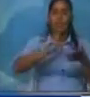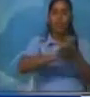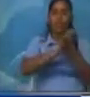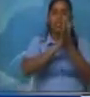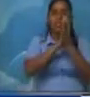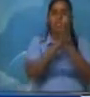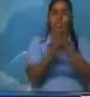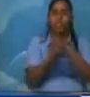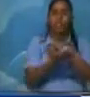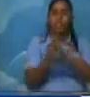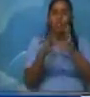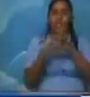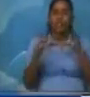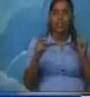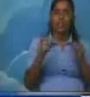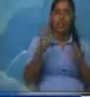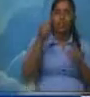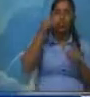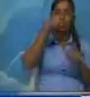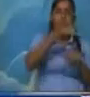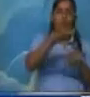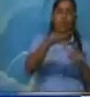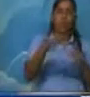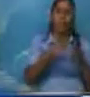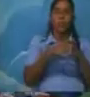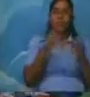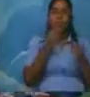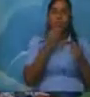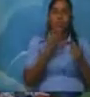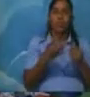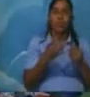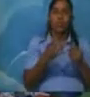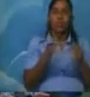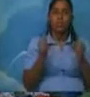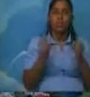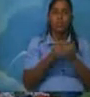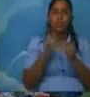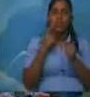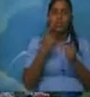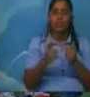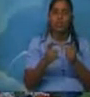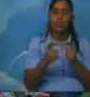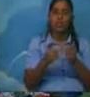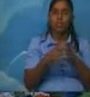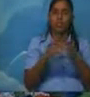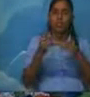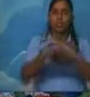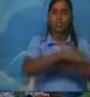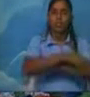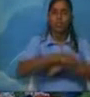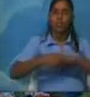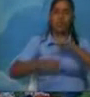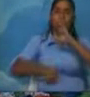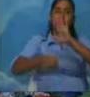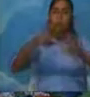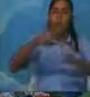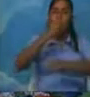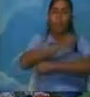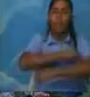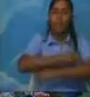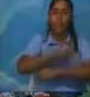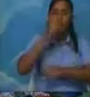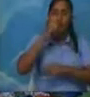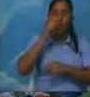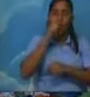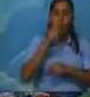desaparecido a esos pueblos paganos bueno como los animalitos son más obedientes que los hombres y